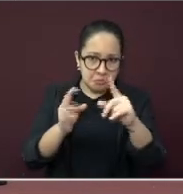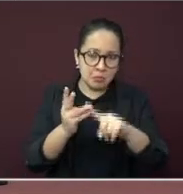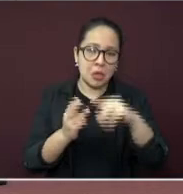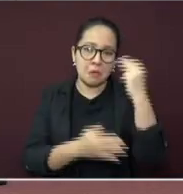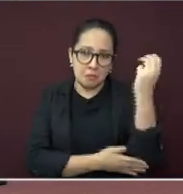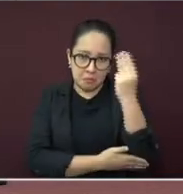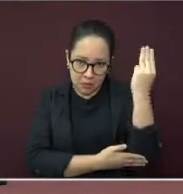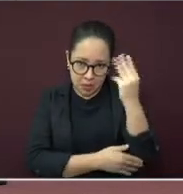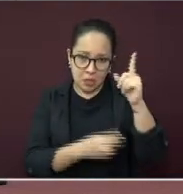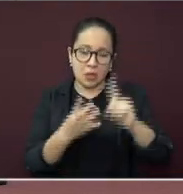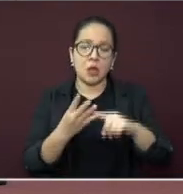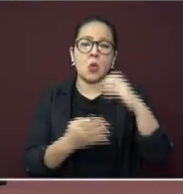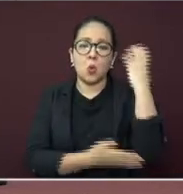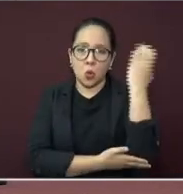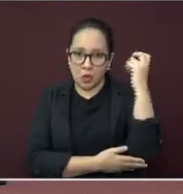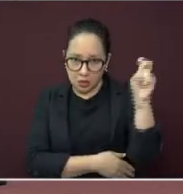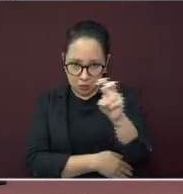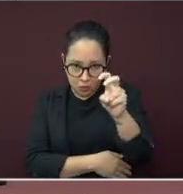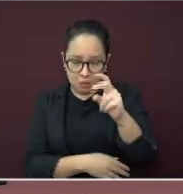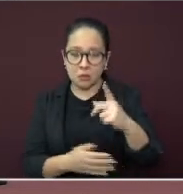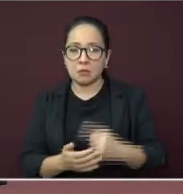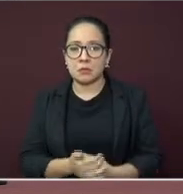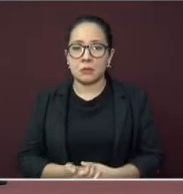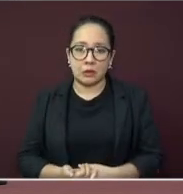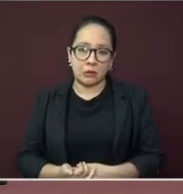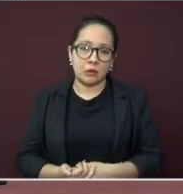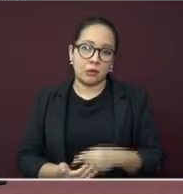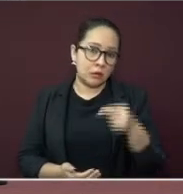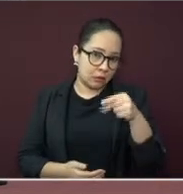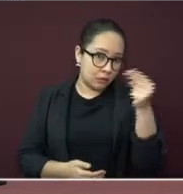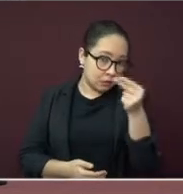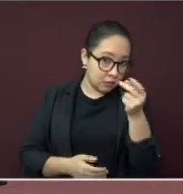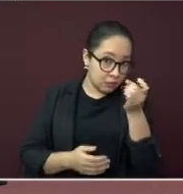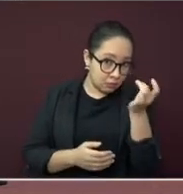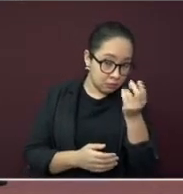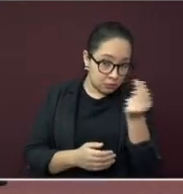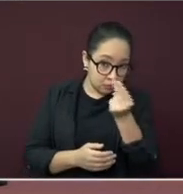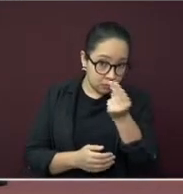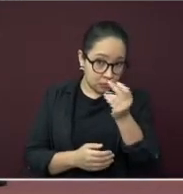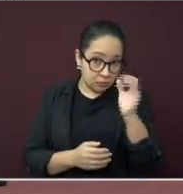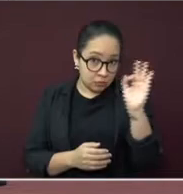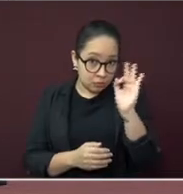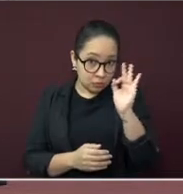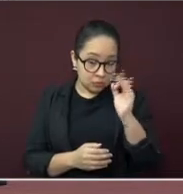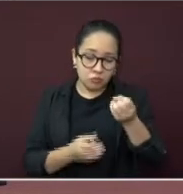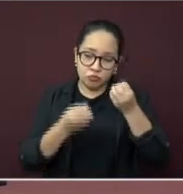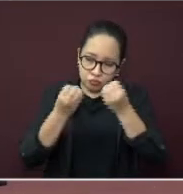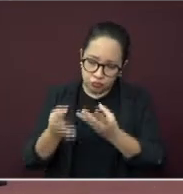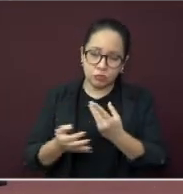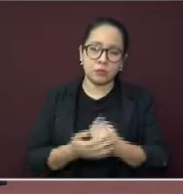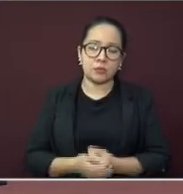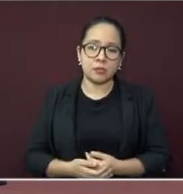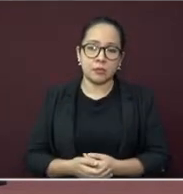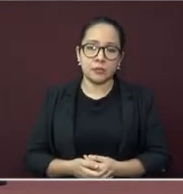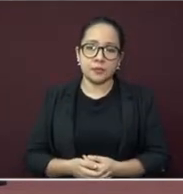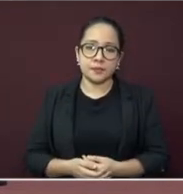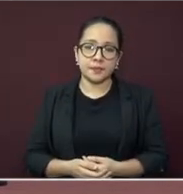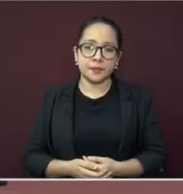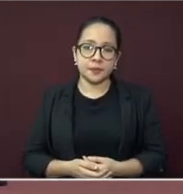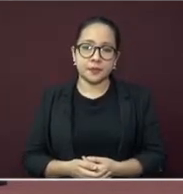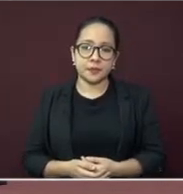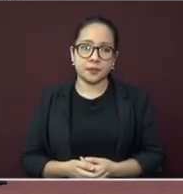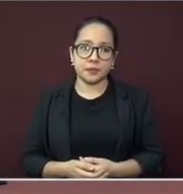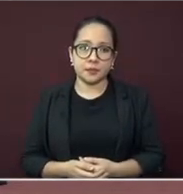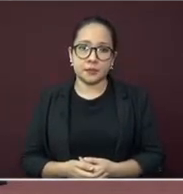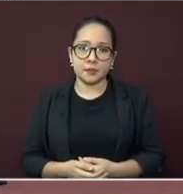coatzacoalcos en el caso de necesitarlo como ven la atención de primero